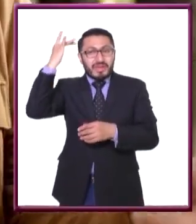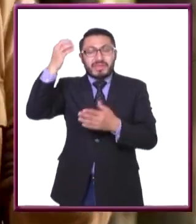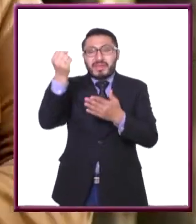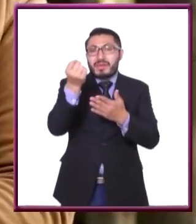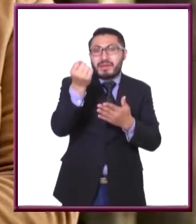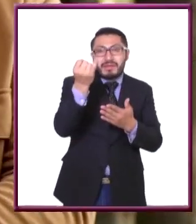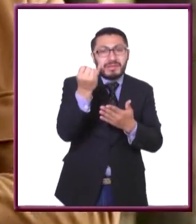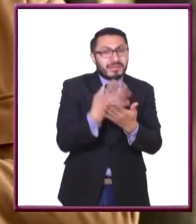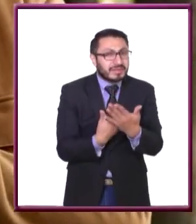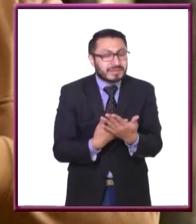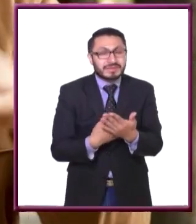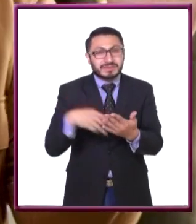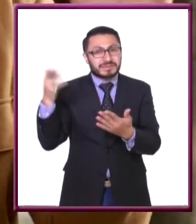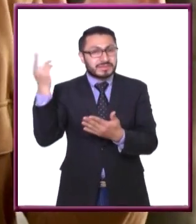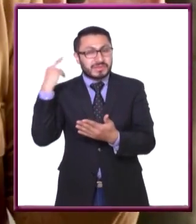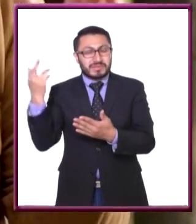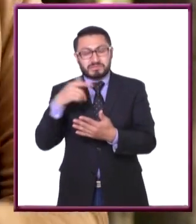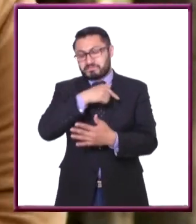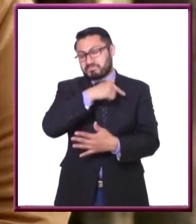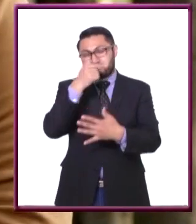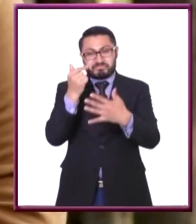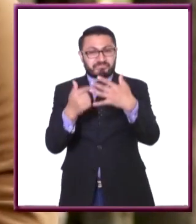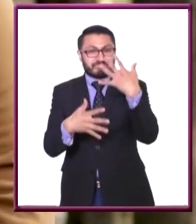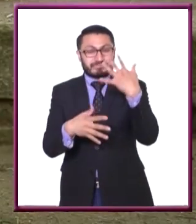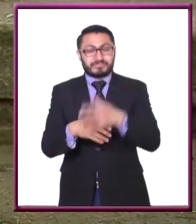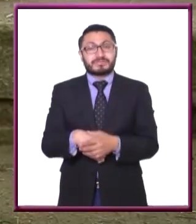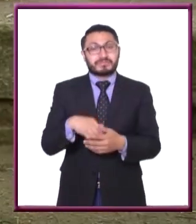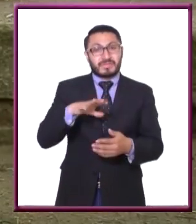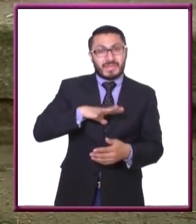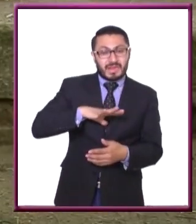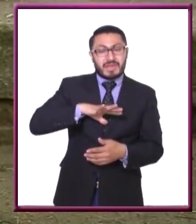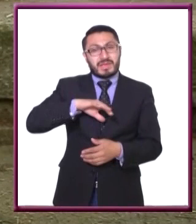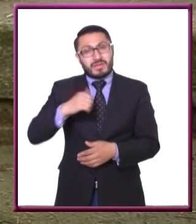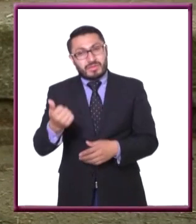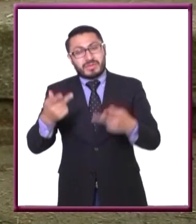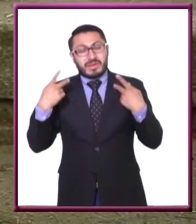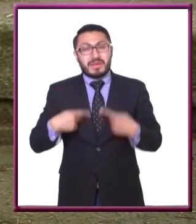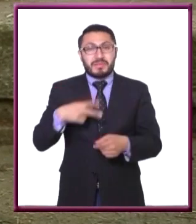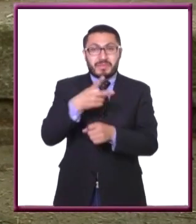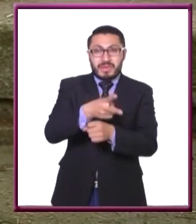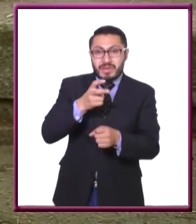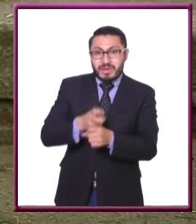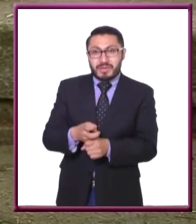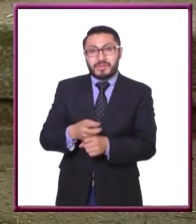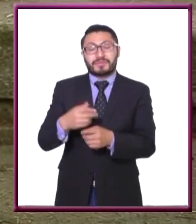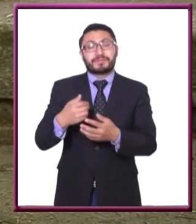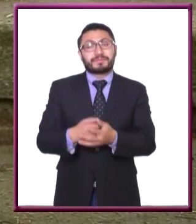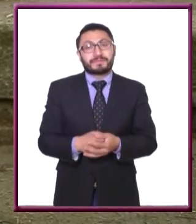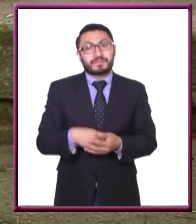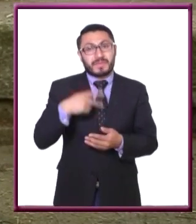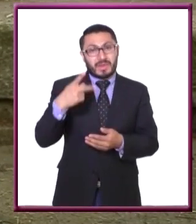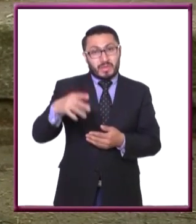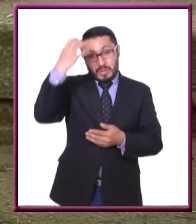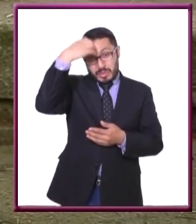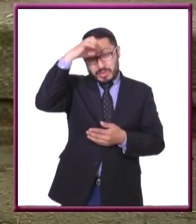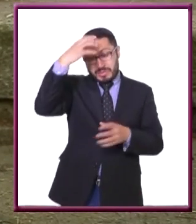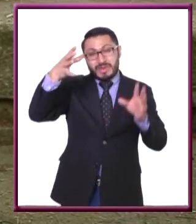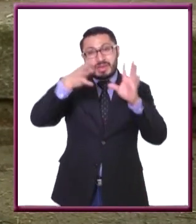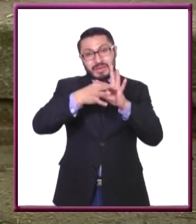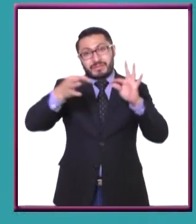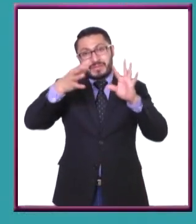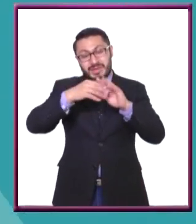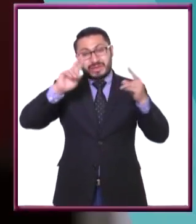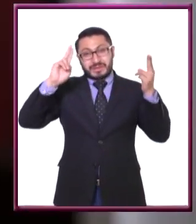de imágenes o sonidos y muchos métodos más. Pues tenemos otro invitado que nos contará su experiencia en la investigación del espacio.